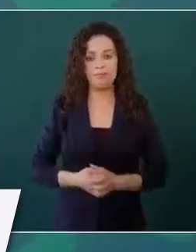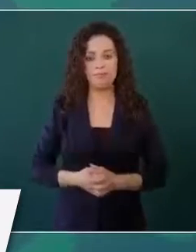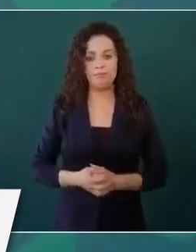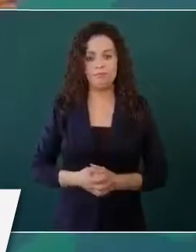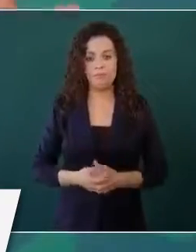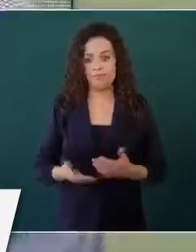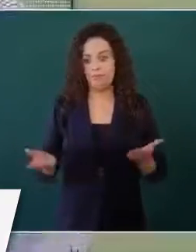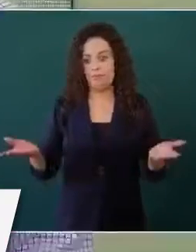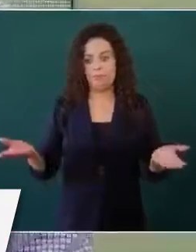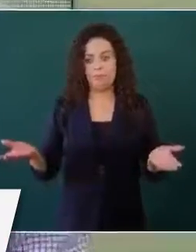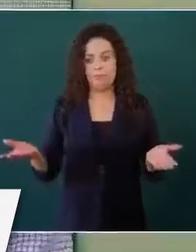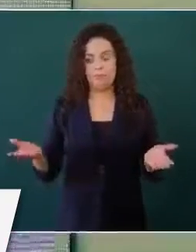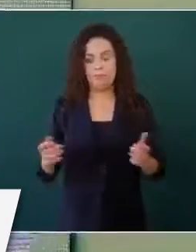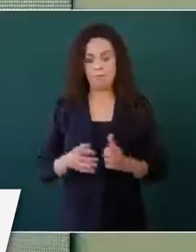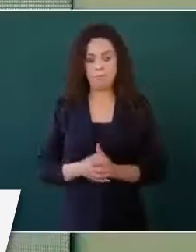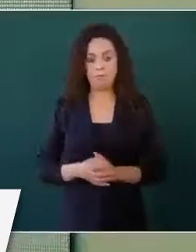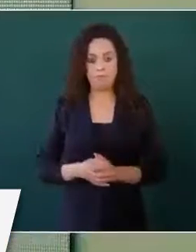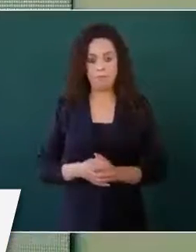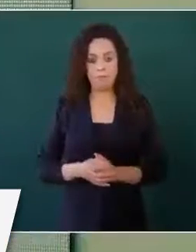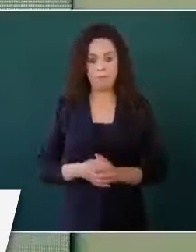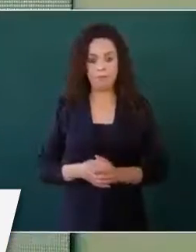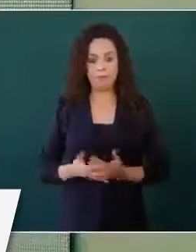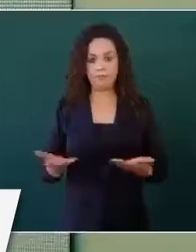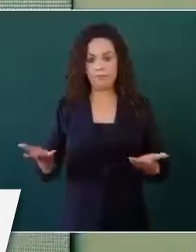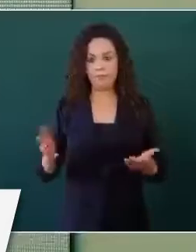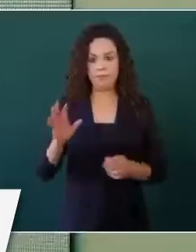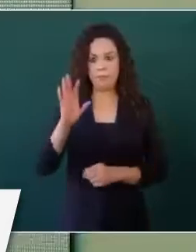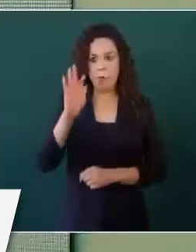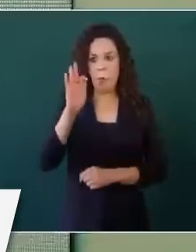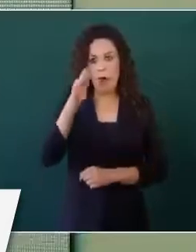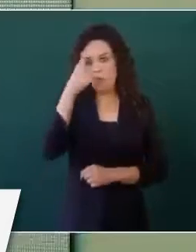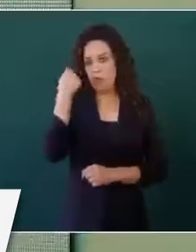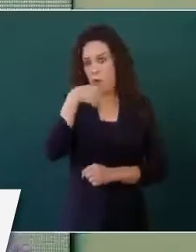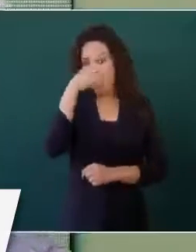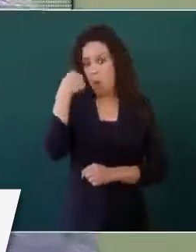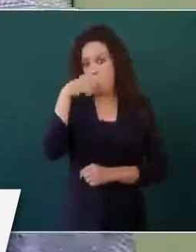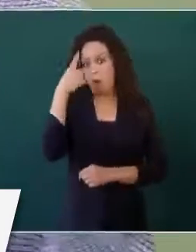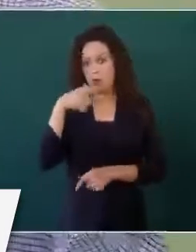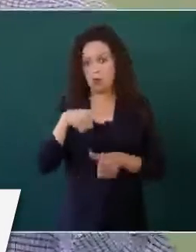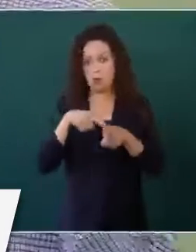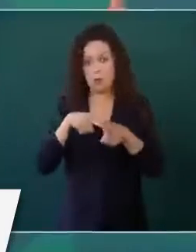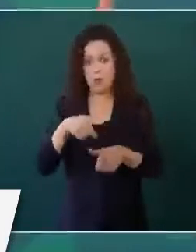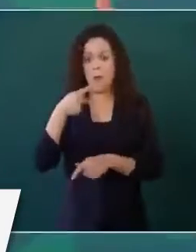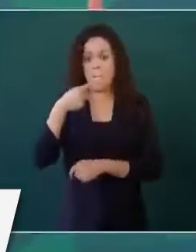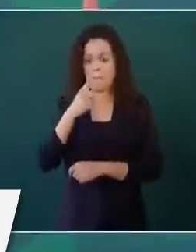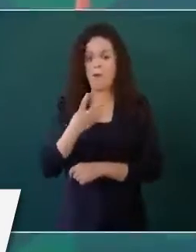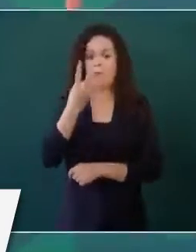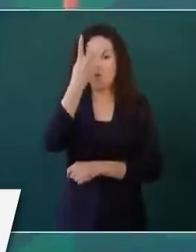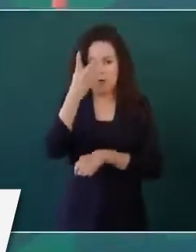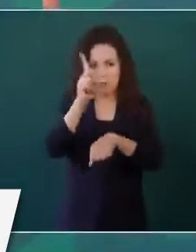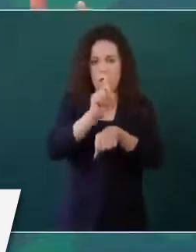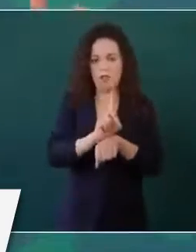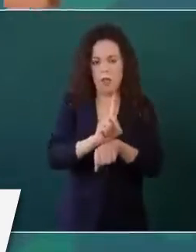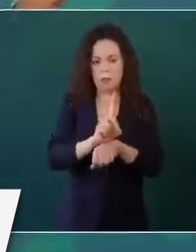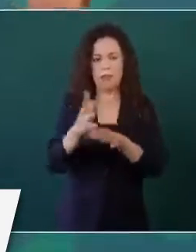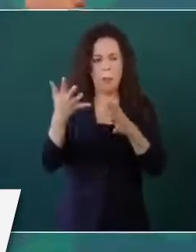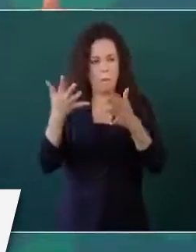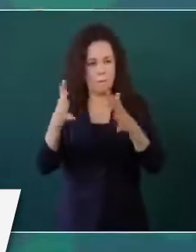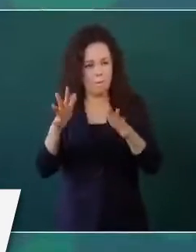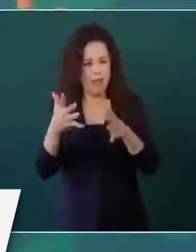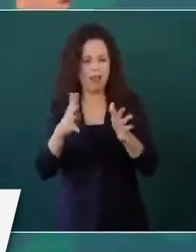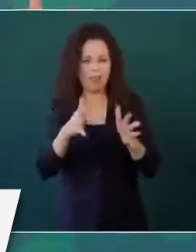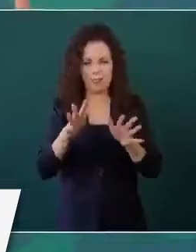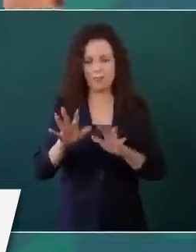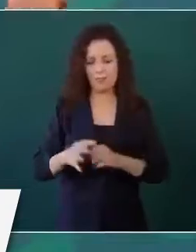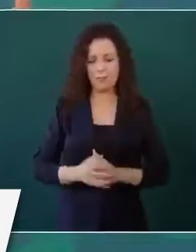O sea, hacían las 40 horas, pero en 4 días, algo así. O sea, o el